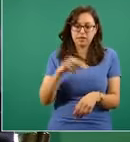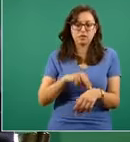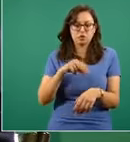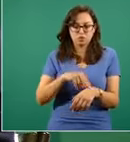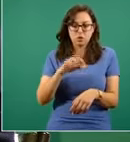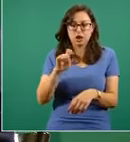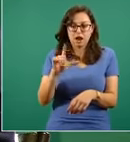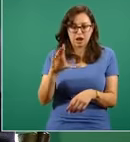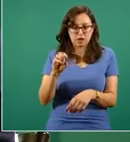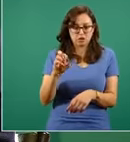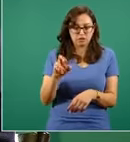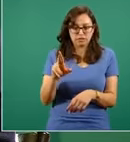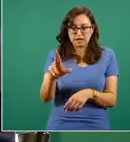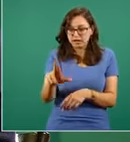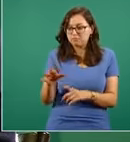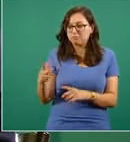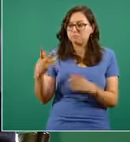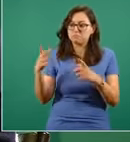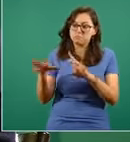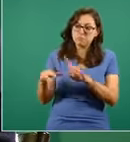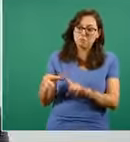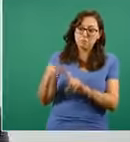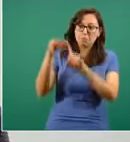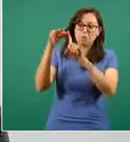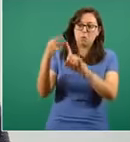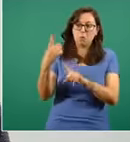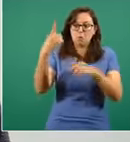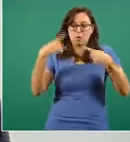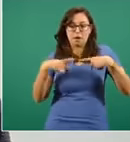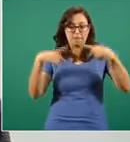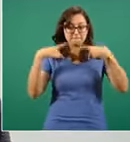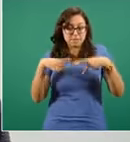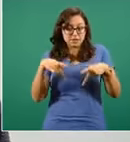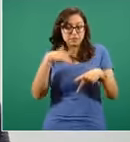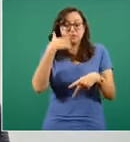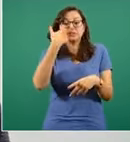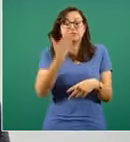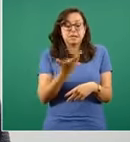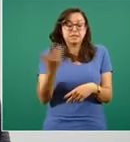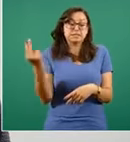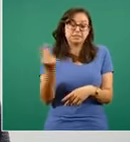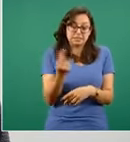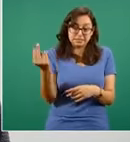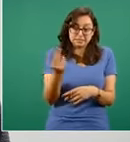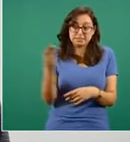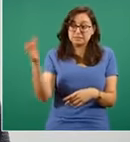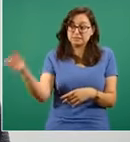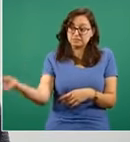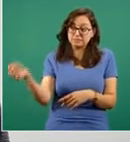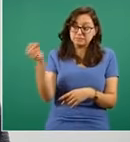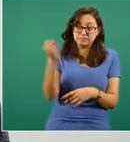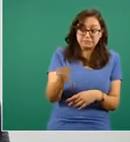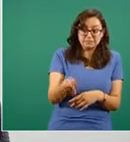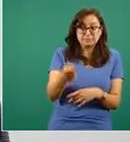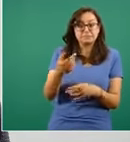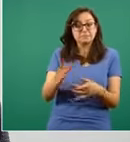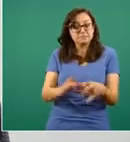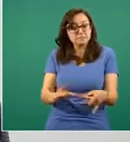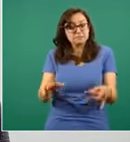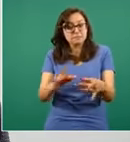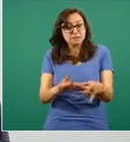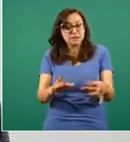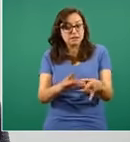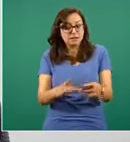Alcocer que él designe a alguna persona, si él lo considera necesario o para efectos de la opinión pública, que